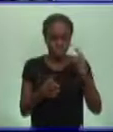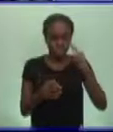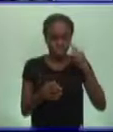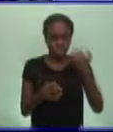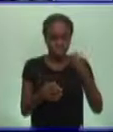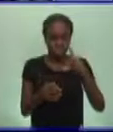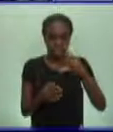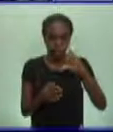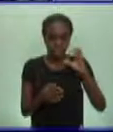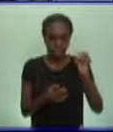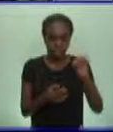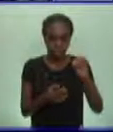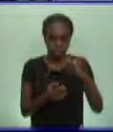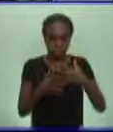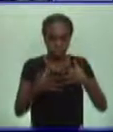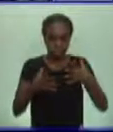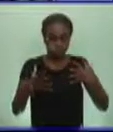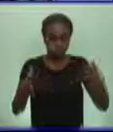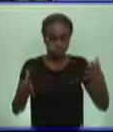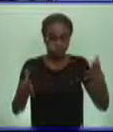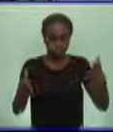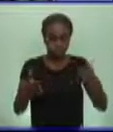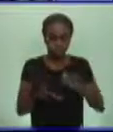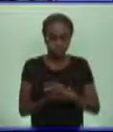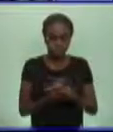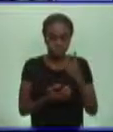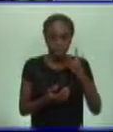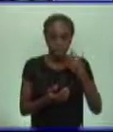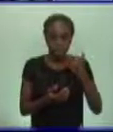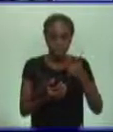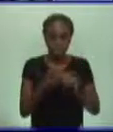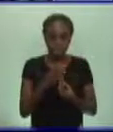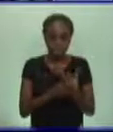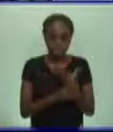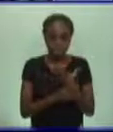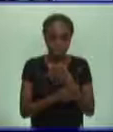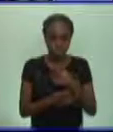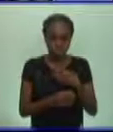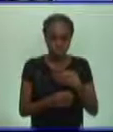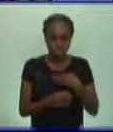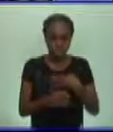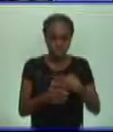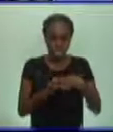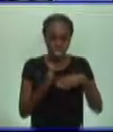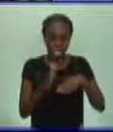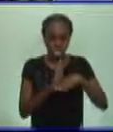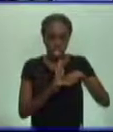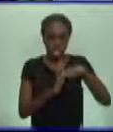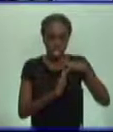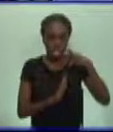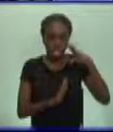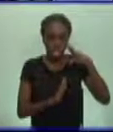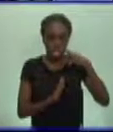el tamaño de este fruto. Fíjense que esta planta no toma mucha altura en su tamaño.